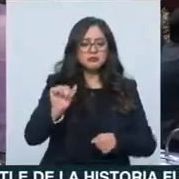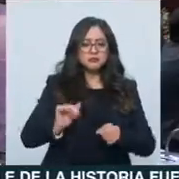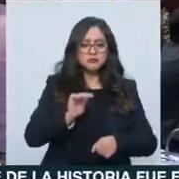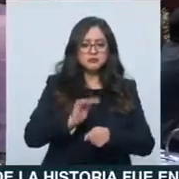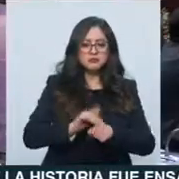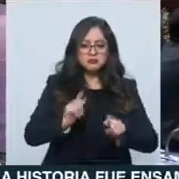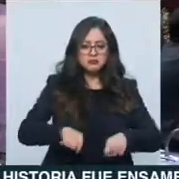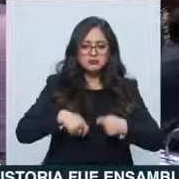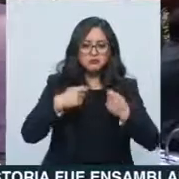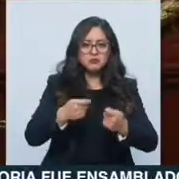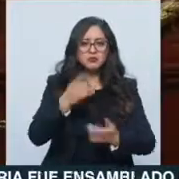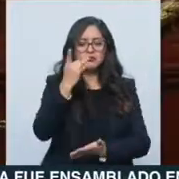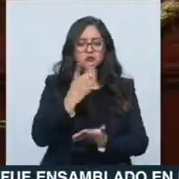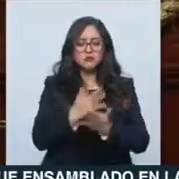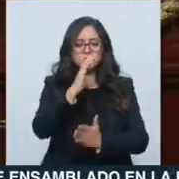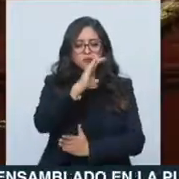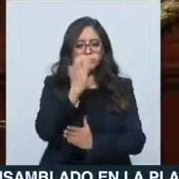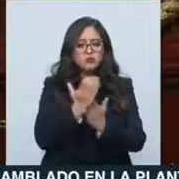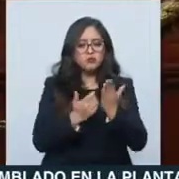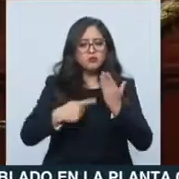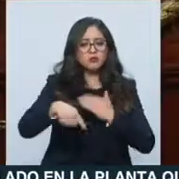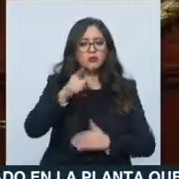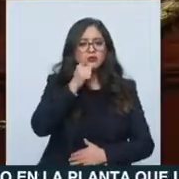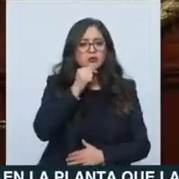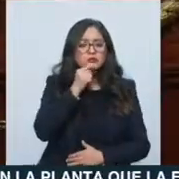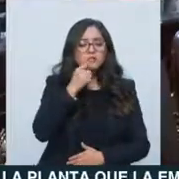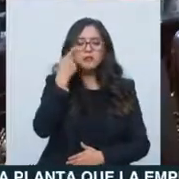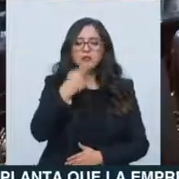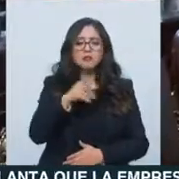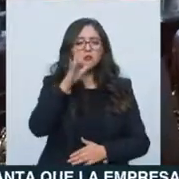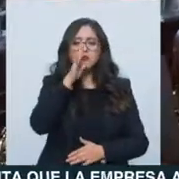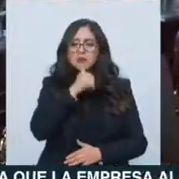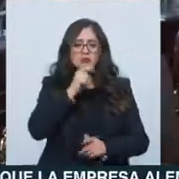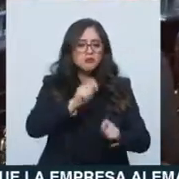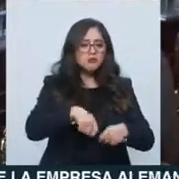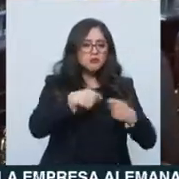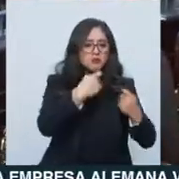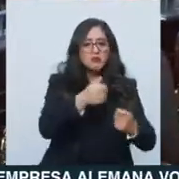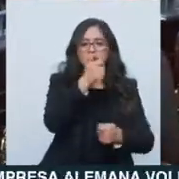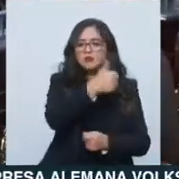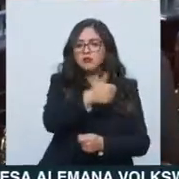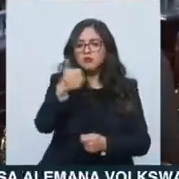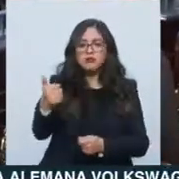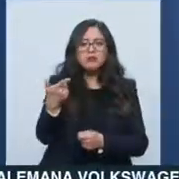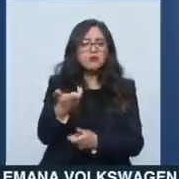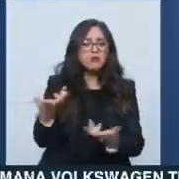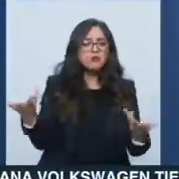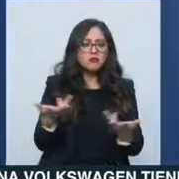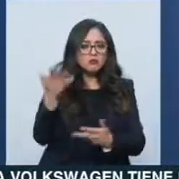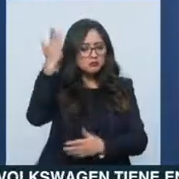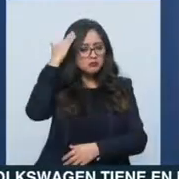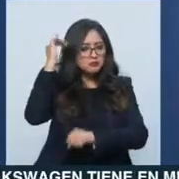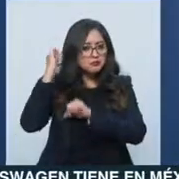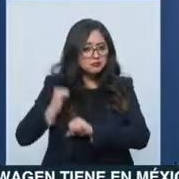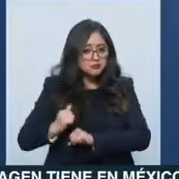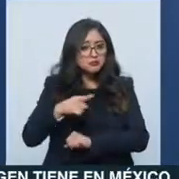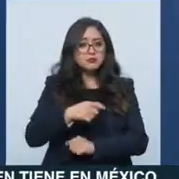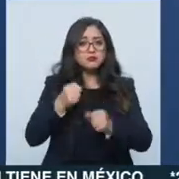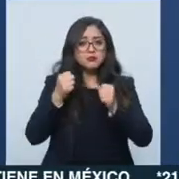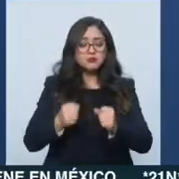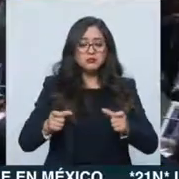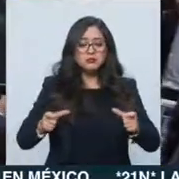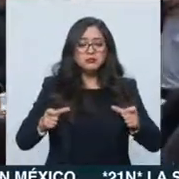solo podían contratar policías, pero no tenían ninguna posibilidad de decidir sobre su distribución y mando. Y aunque la seguridad se mantiene bajo